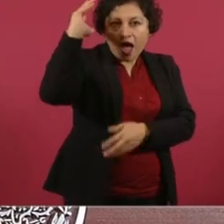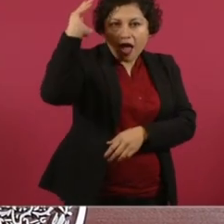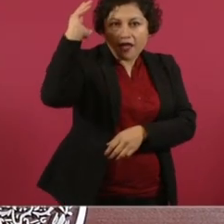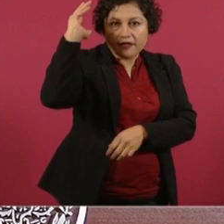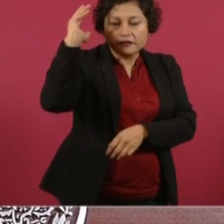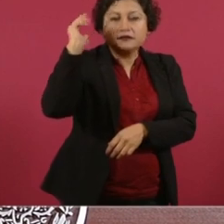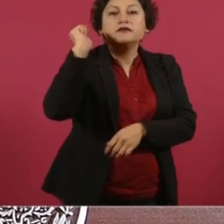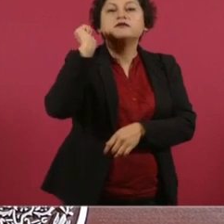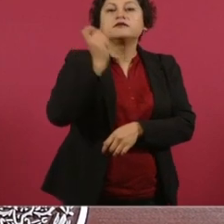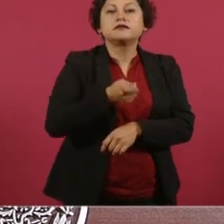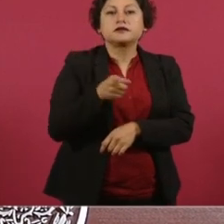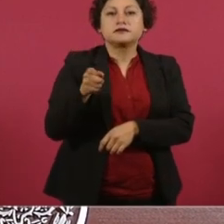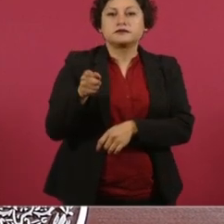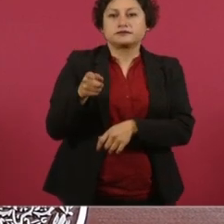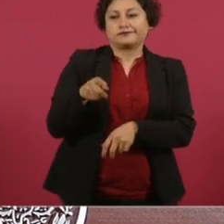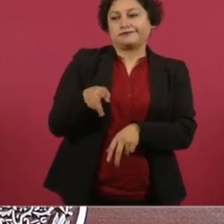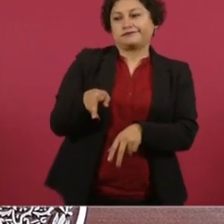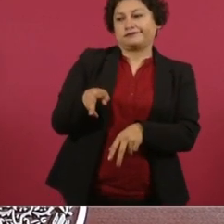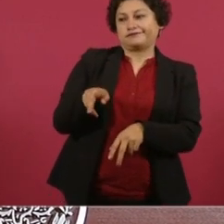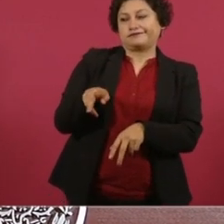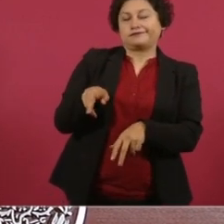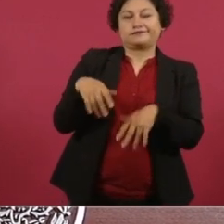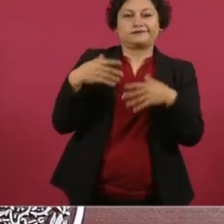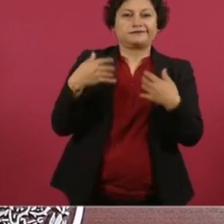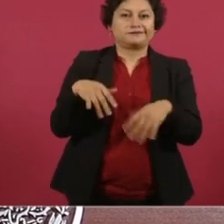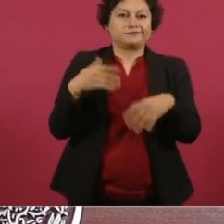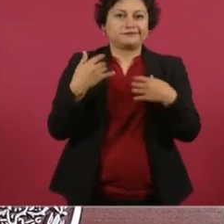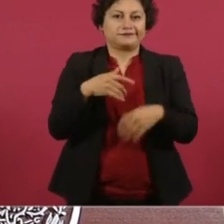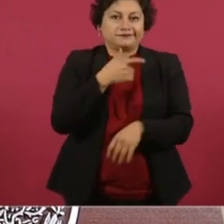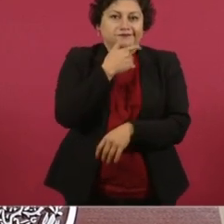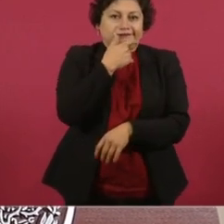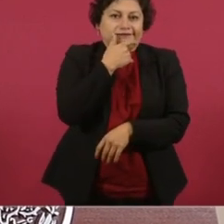pues se hace ridículo